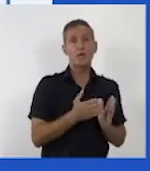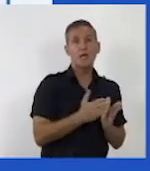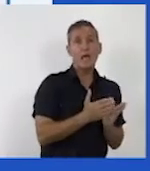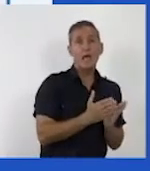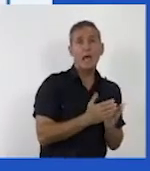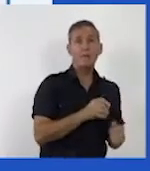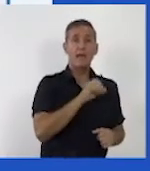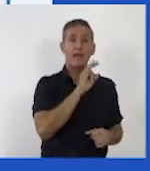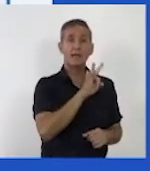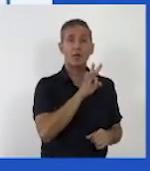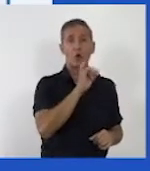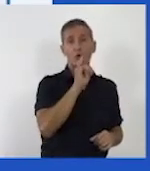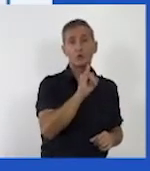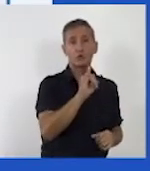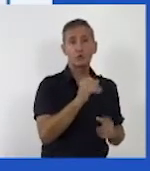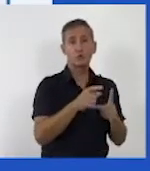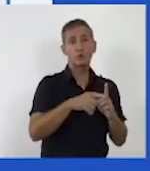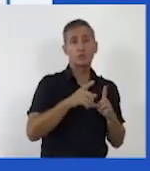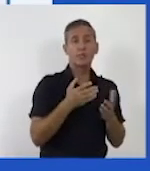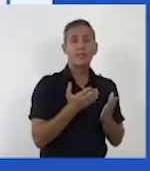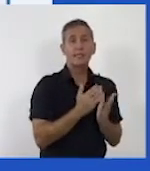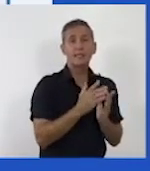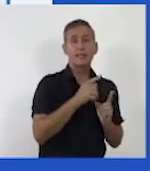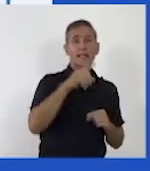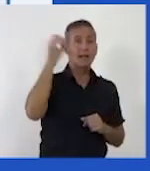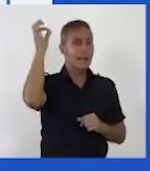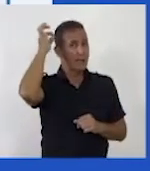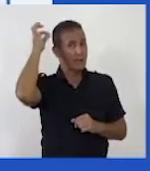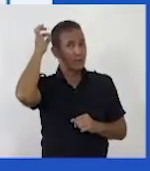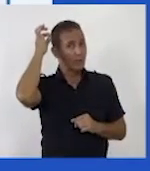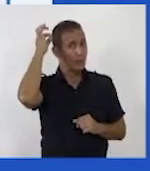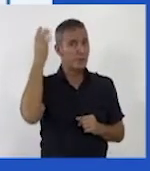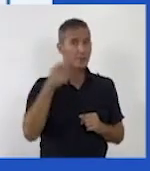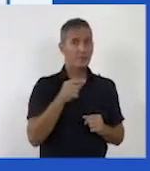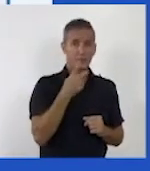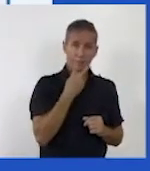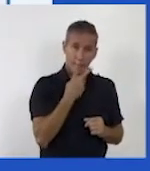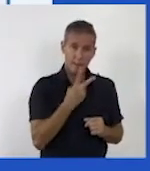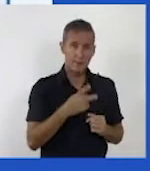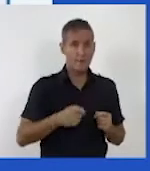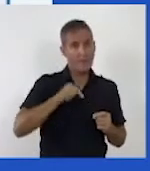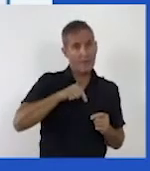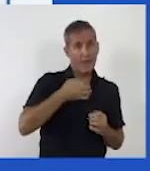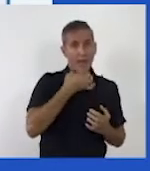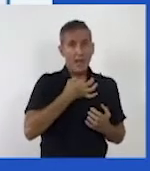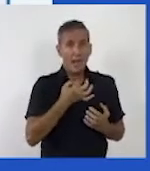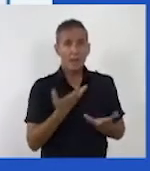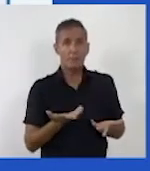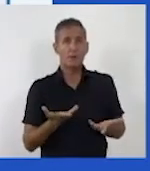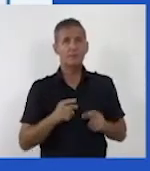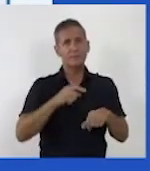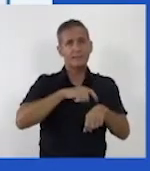página 86 del libro de español que aparece la explicación de los tiempos